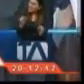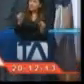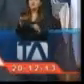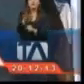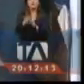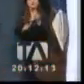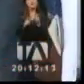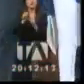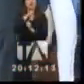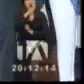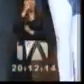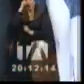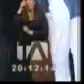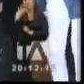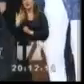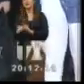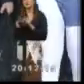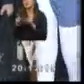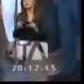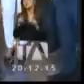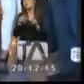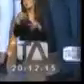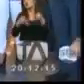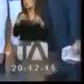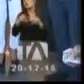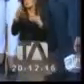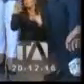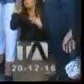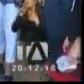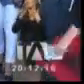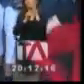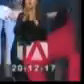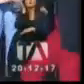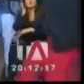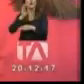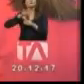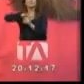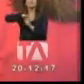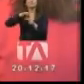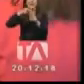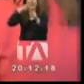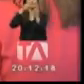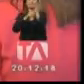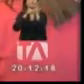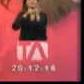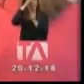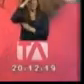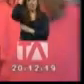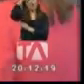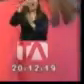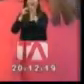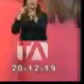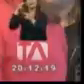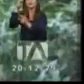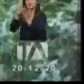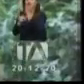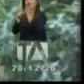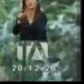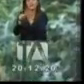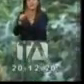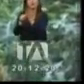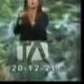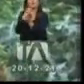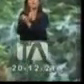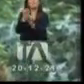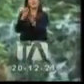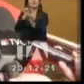Los correístas también preparan el juicio político contra la canciller, pero también será a los exministros Navas y Zambrano, específicamente por